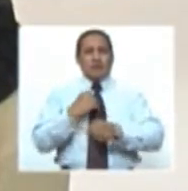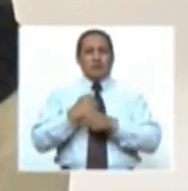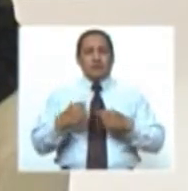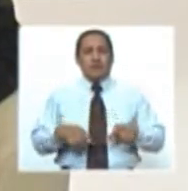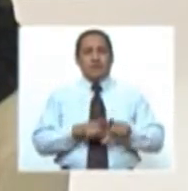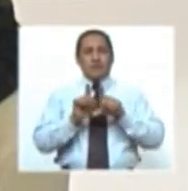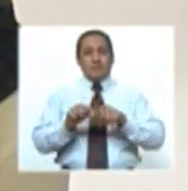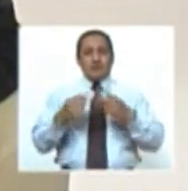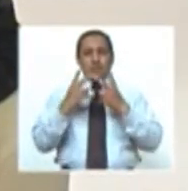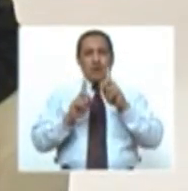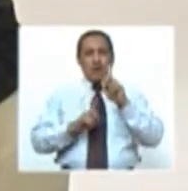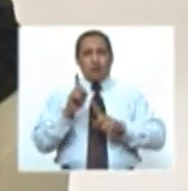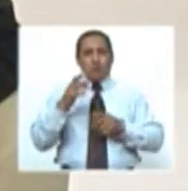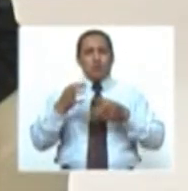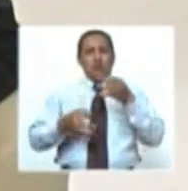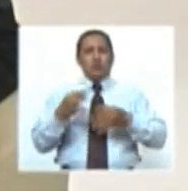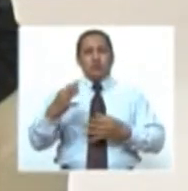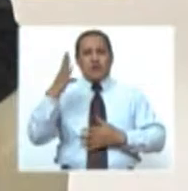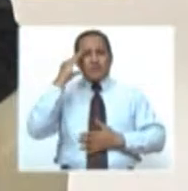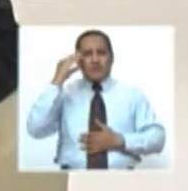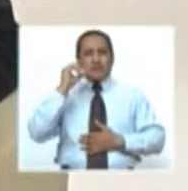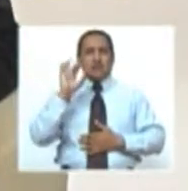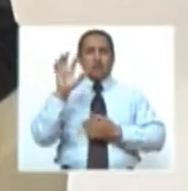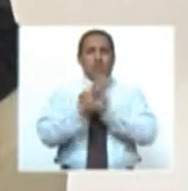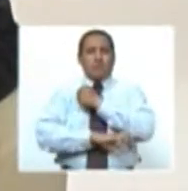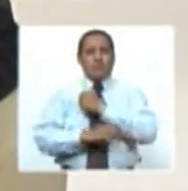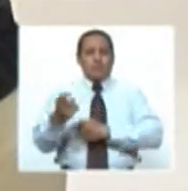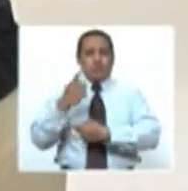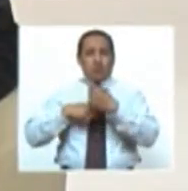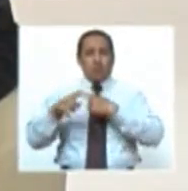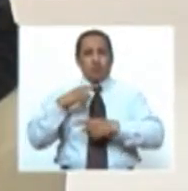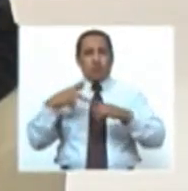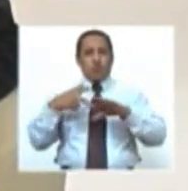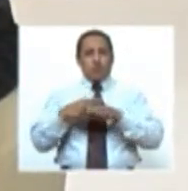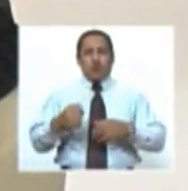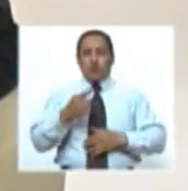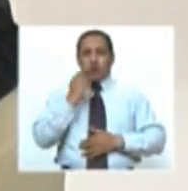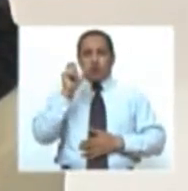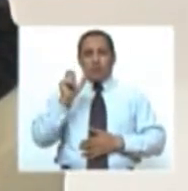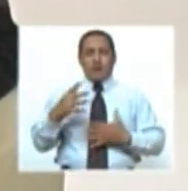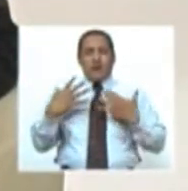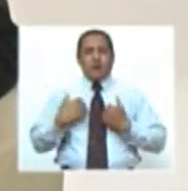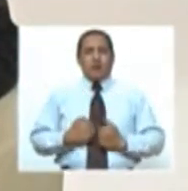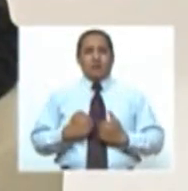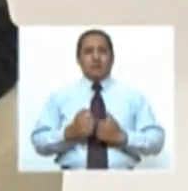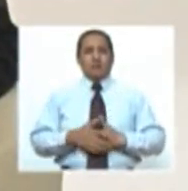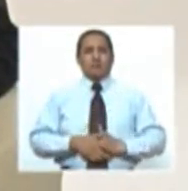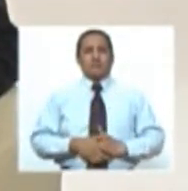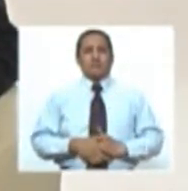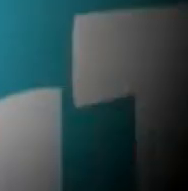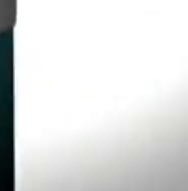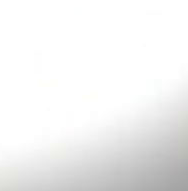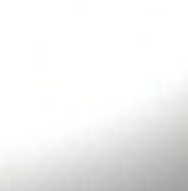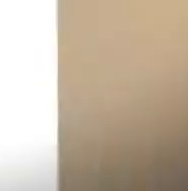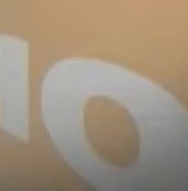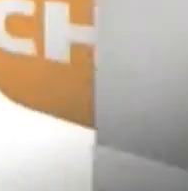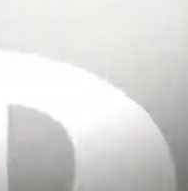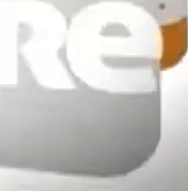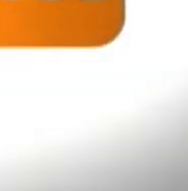inclusive veremos alguna jurisprudencia internacional. Volvemos después de la pausa con el doctor José Álvaro Quiroga.